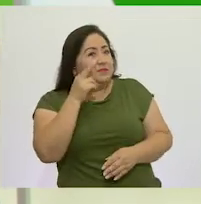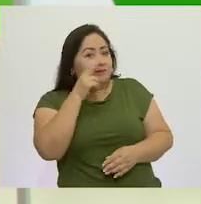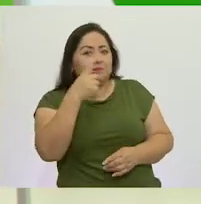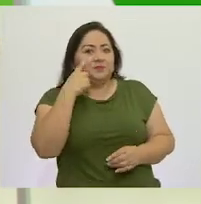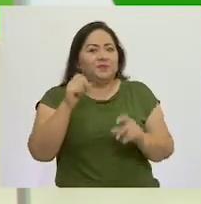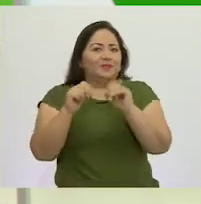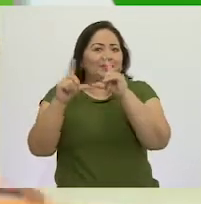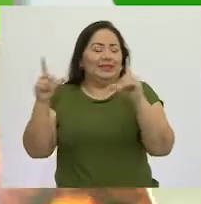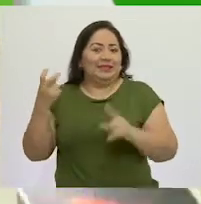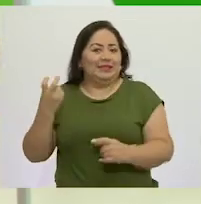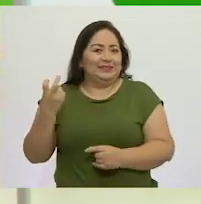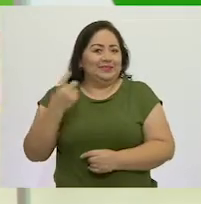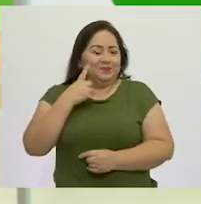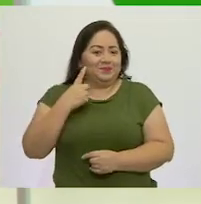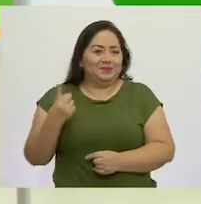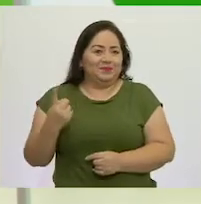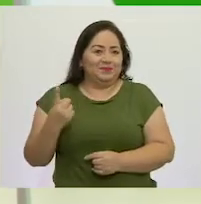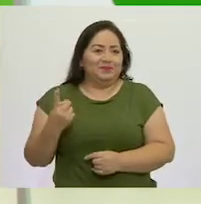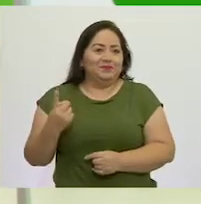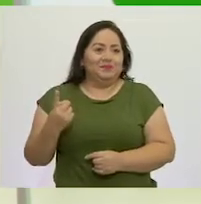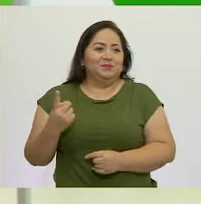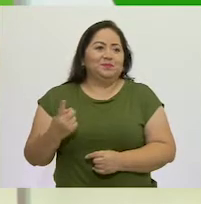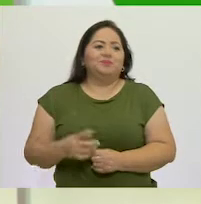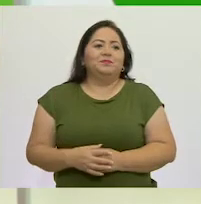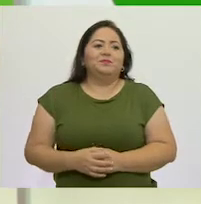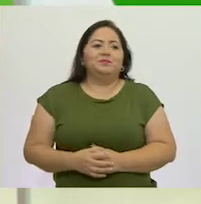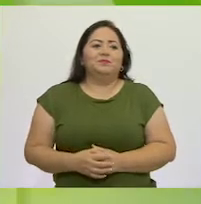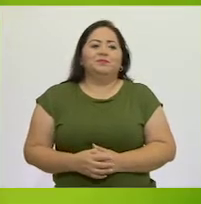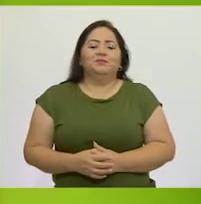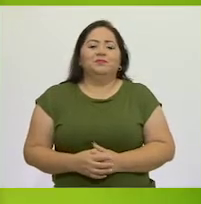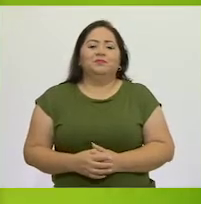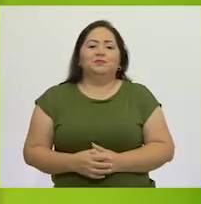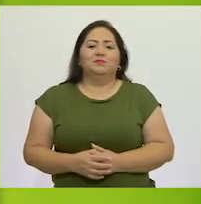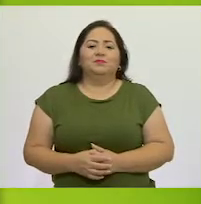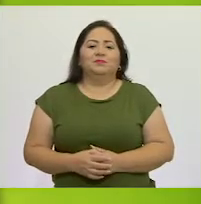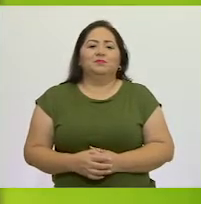la imagen. ¡Wow! ¿Miren?